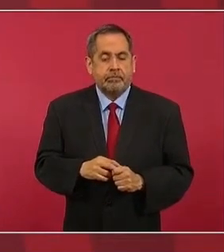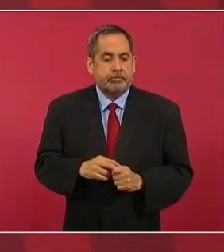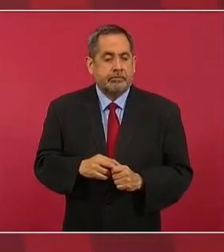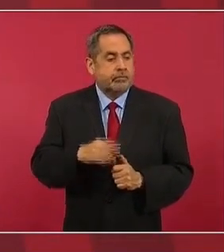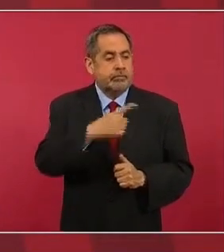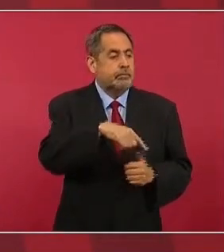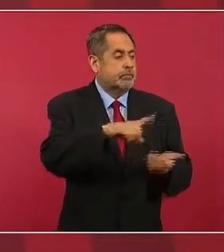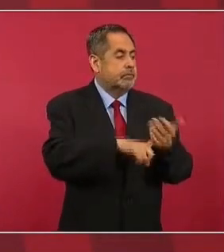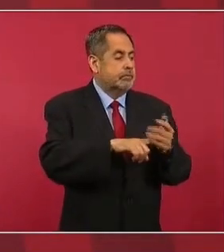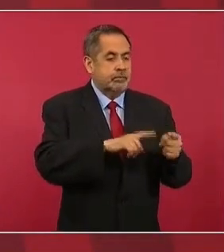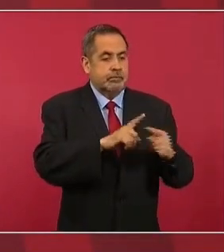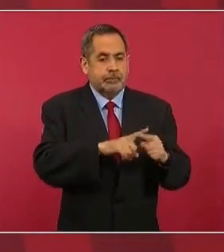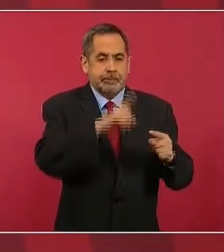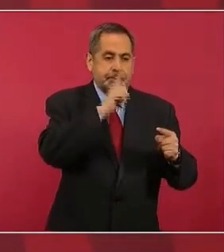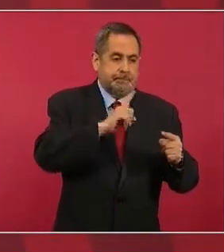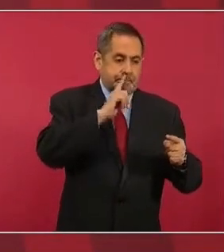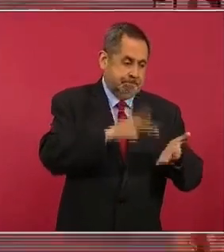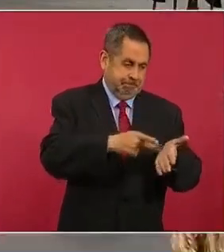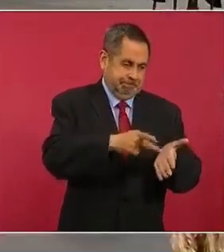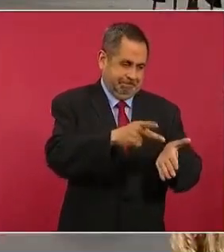mienten como respiran.